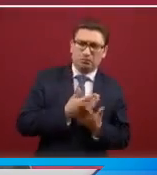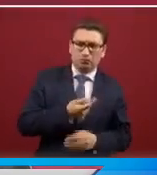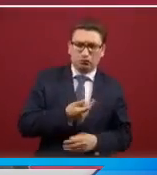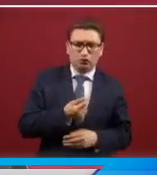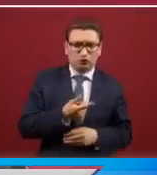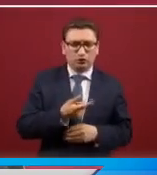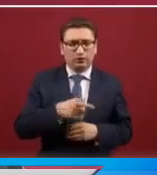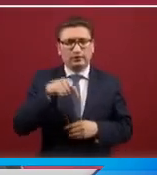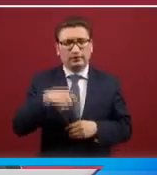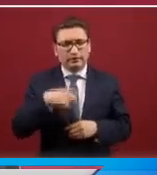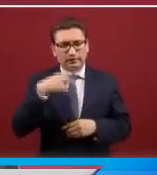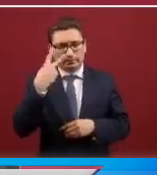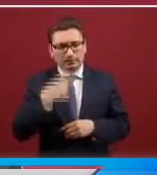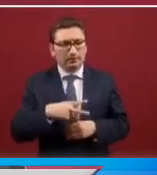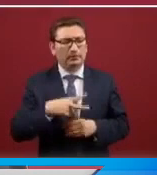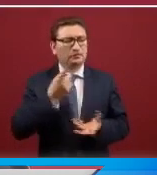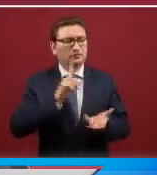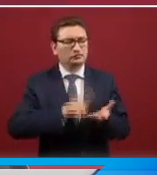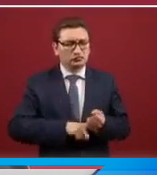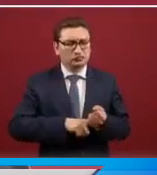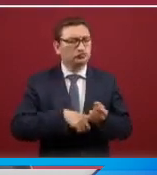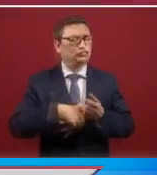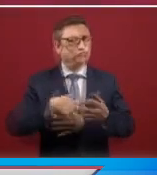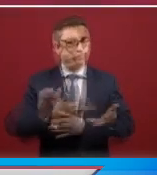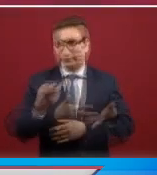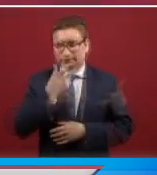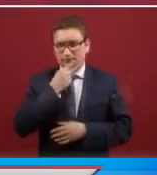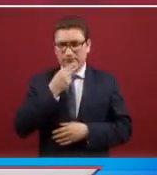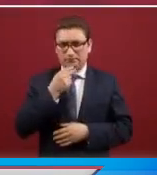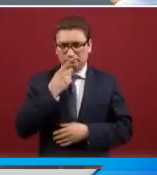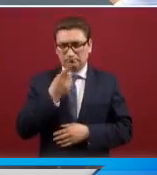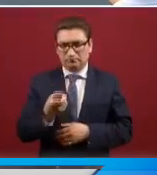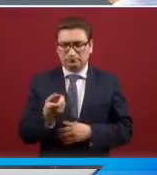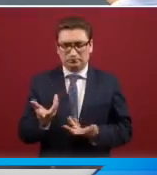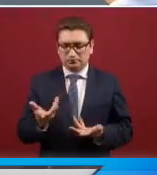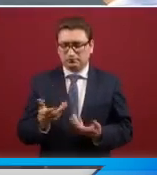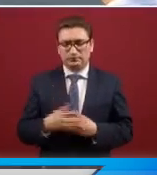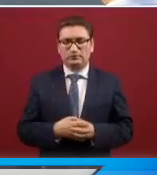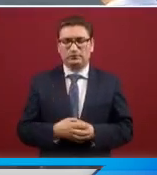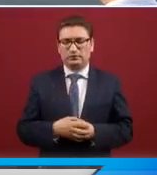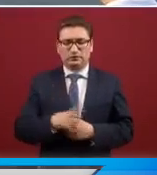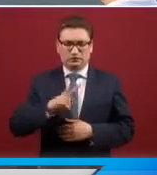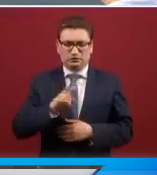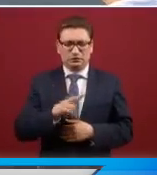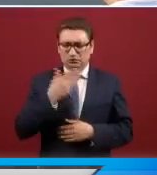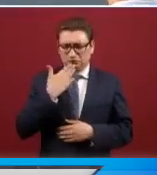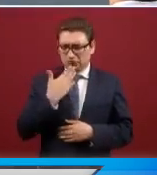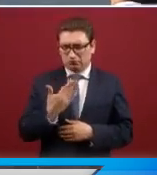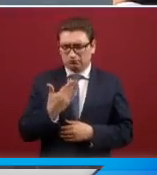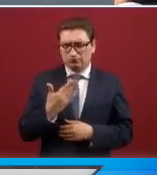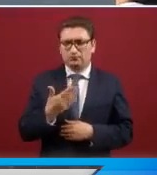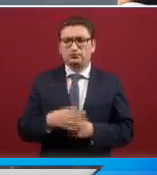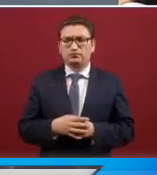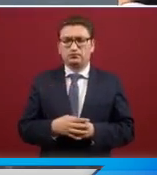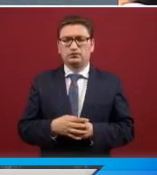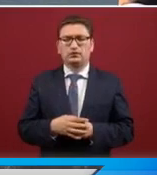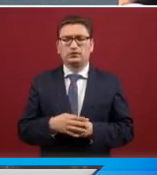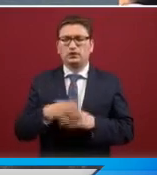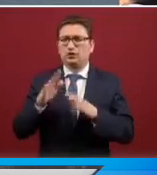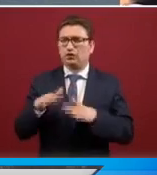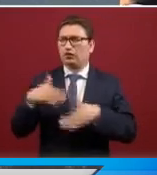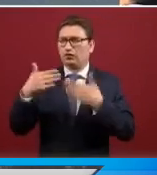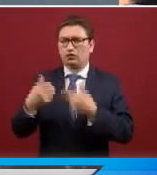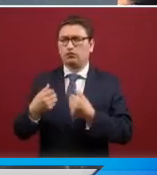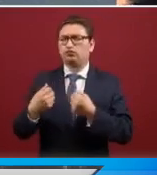había más crecimiento económico en México. O sea, no descartar el